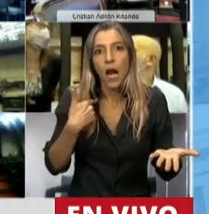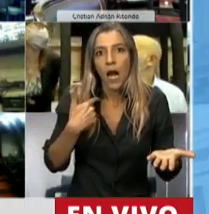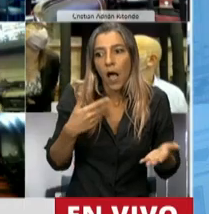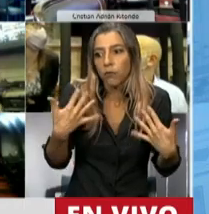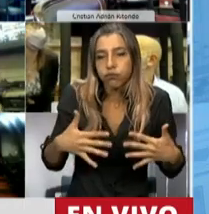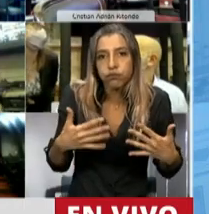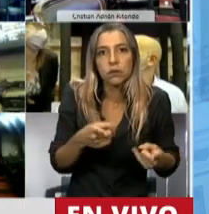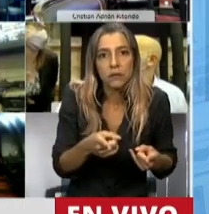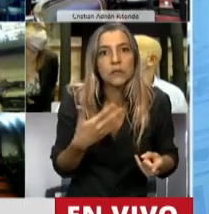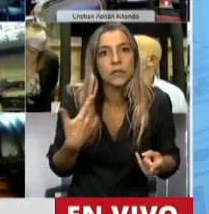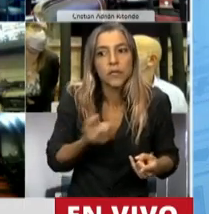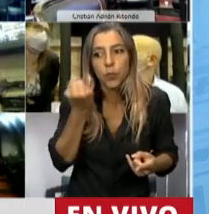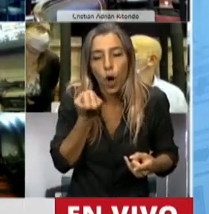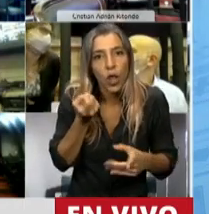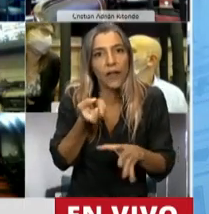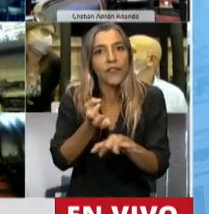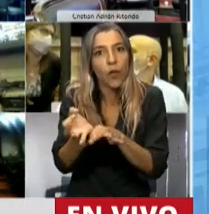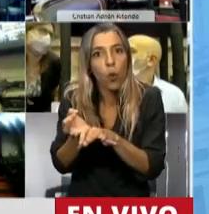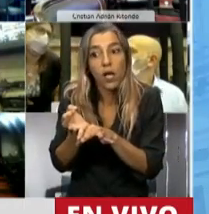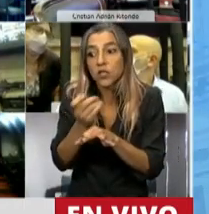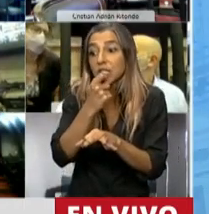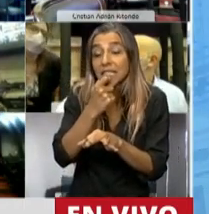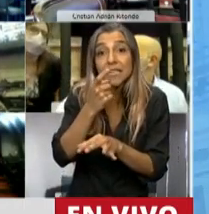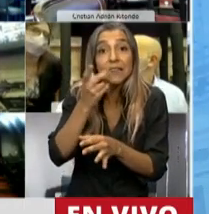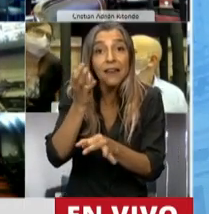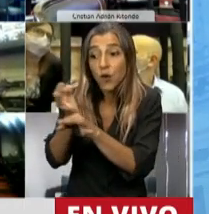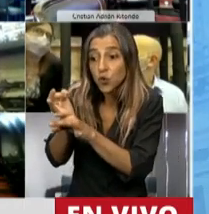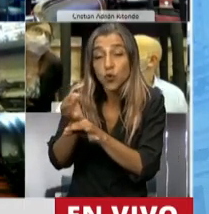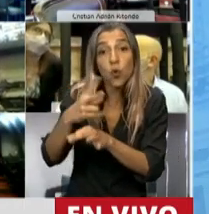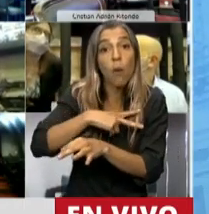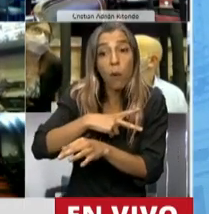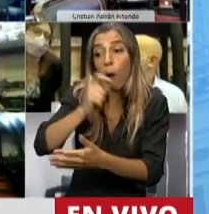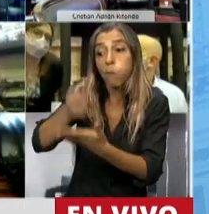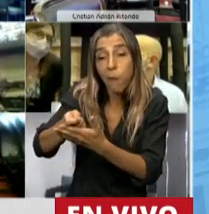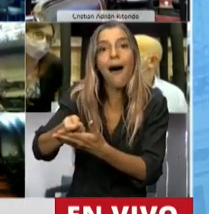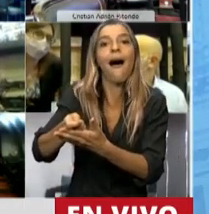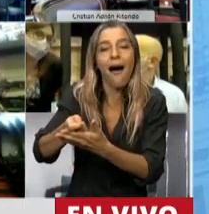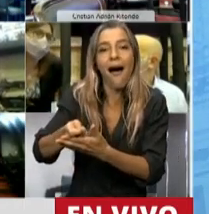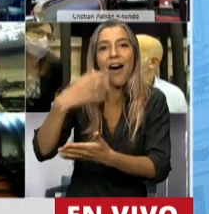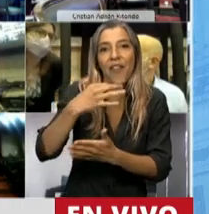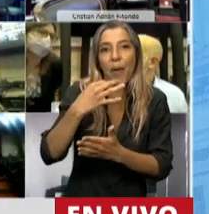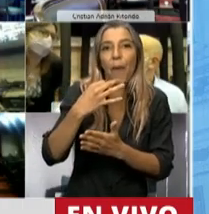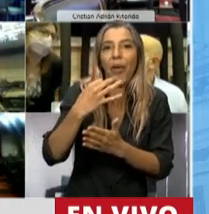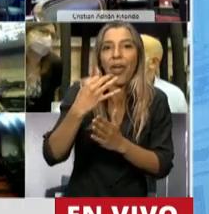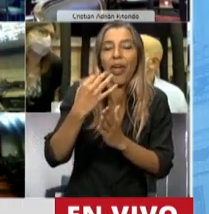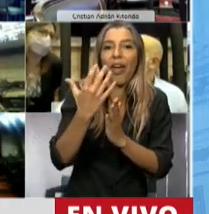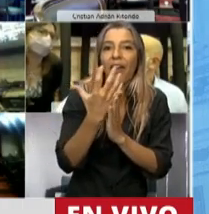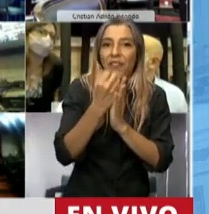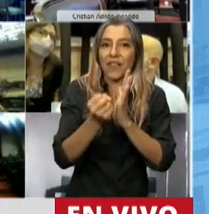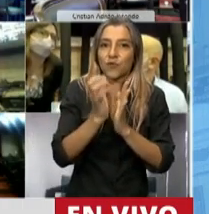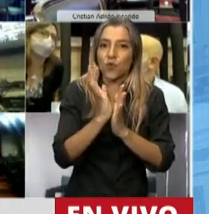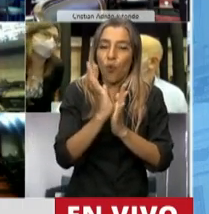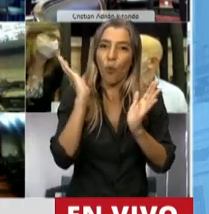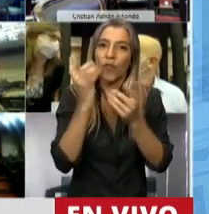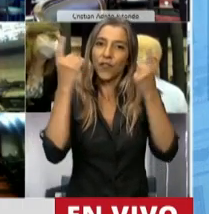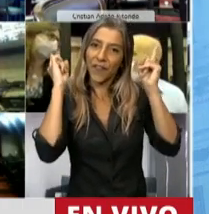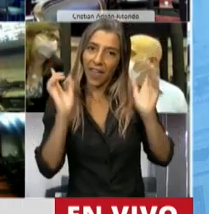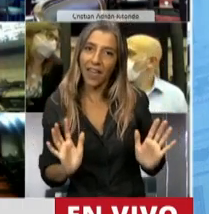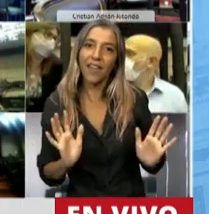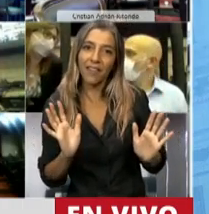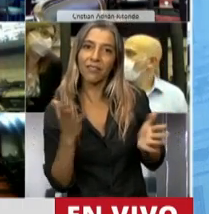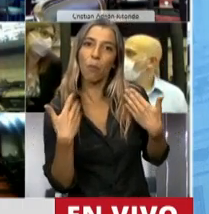para empezar una los cds suma en españa por ejemplo las deducciones difieren en cada región en la comunidad de madrid